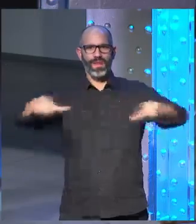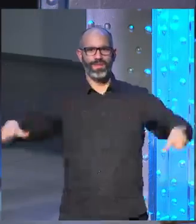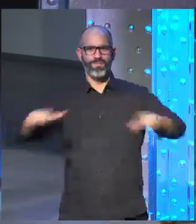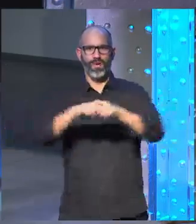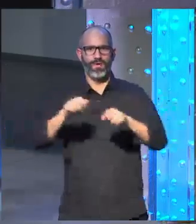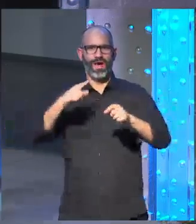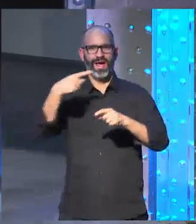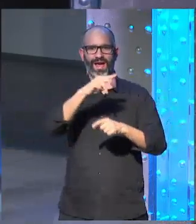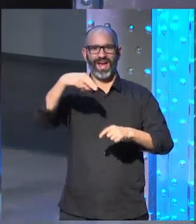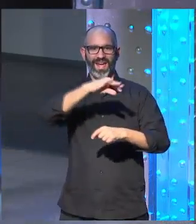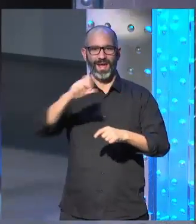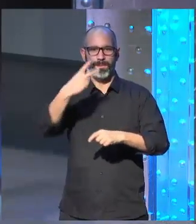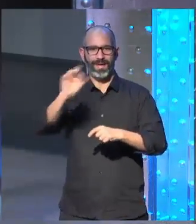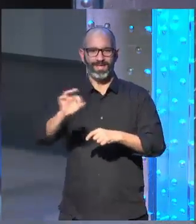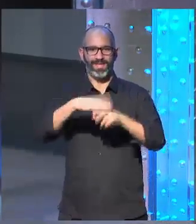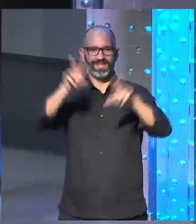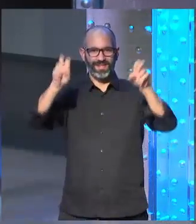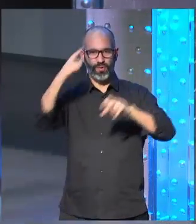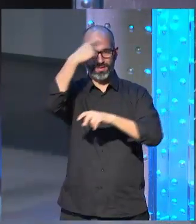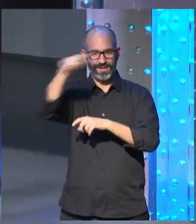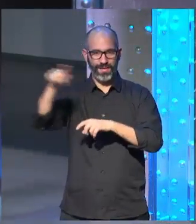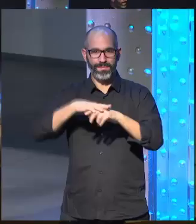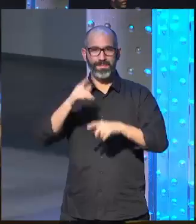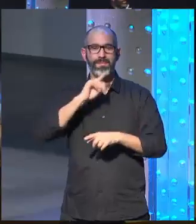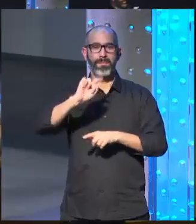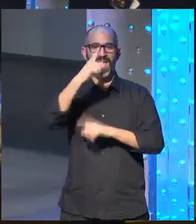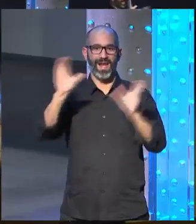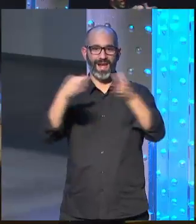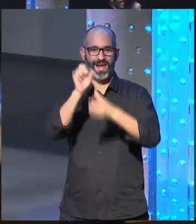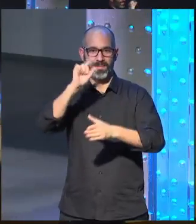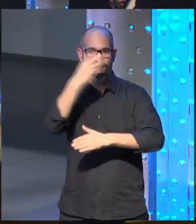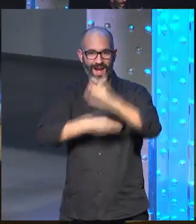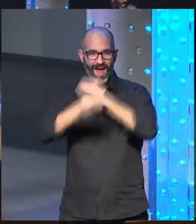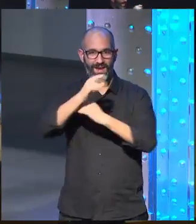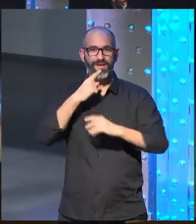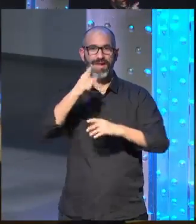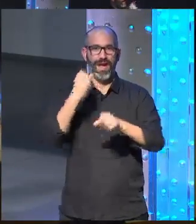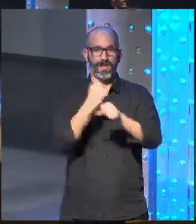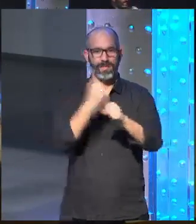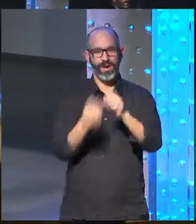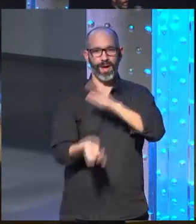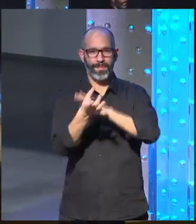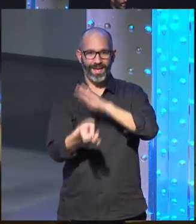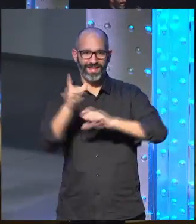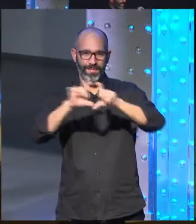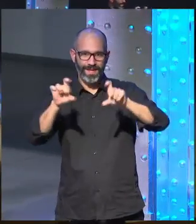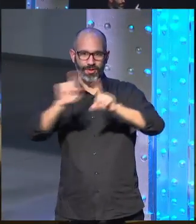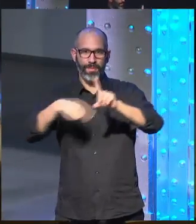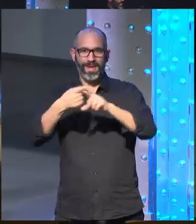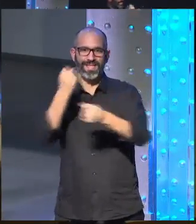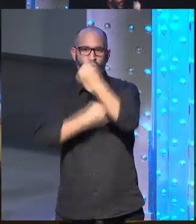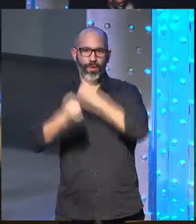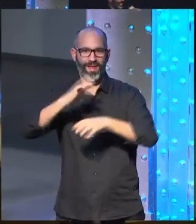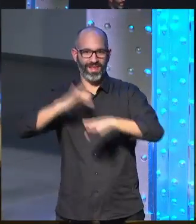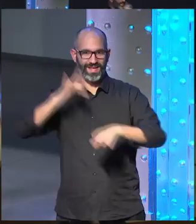plataforma G2020 bajo el título, ahí lo tenéis, Millennials, Empleo, Emprendimiento y Economía Digital.